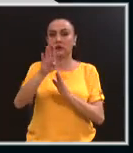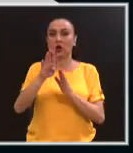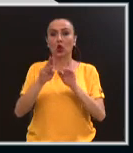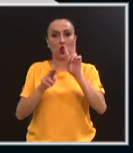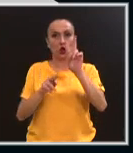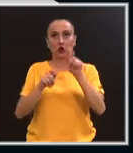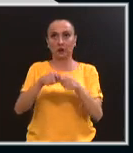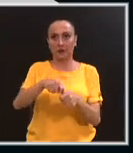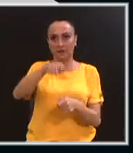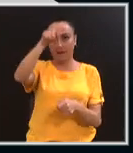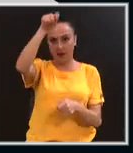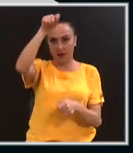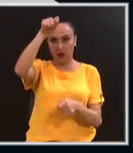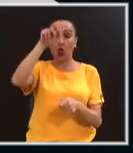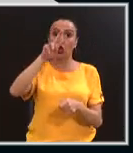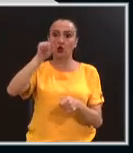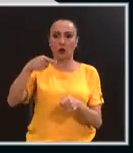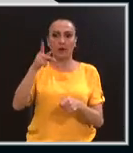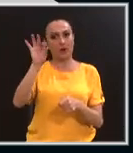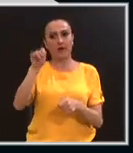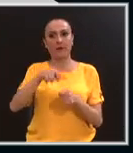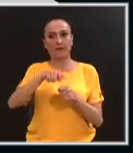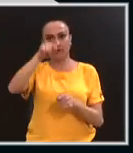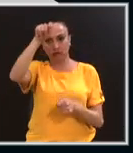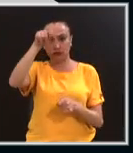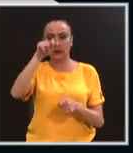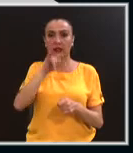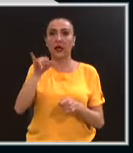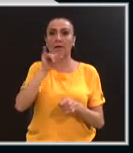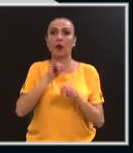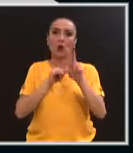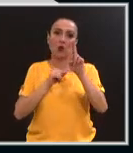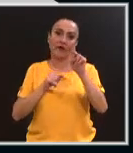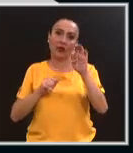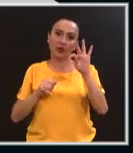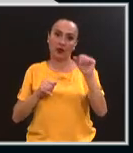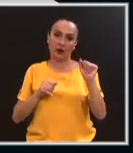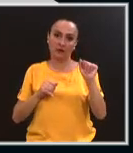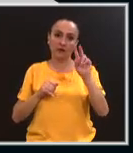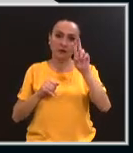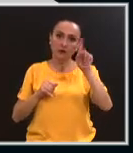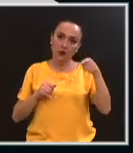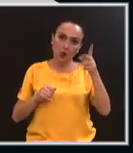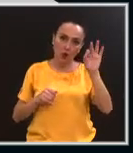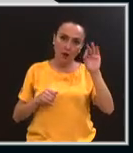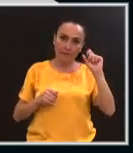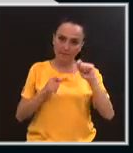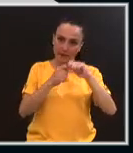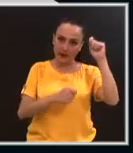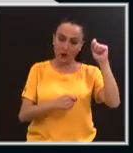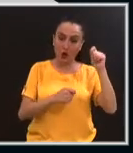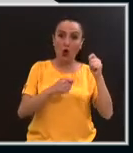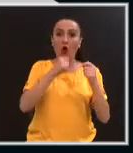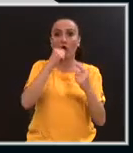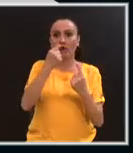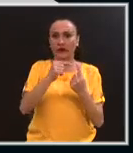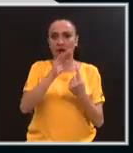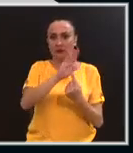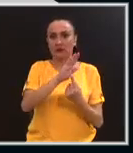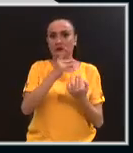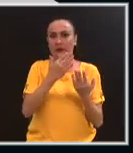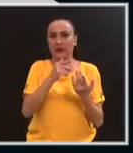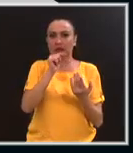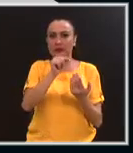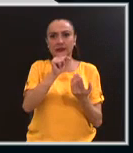2 m los 2.9 M así también como en ubita 2.9 m y en golfito se espera que